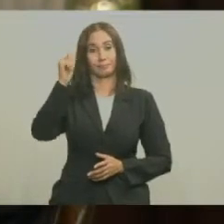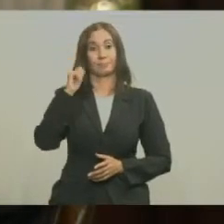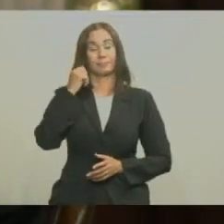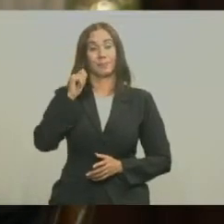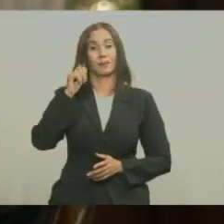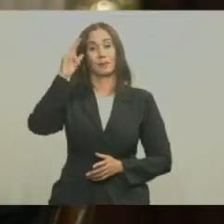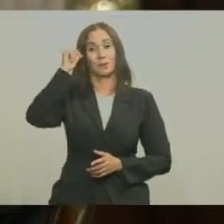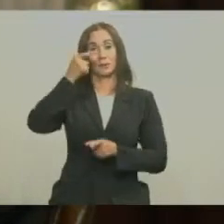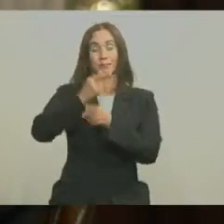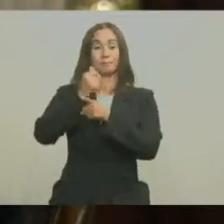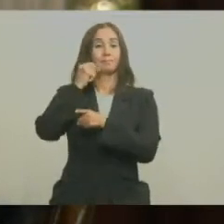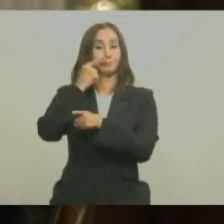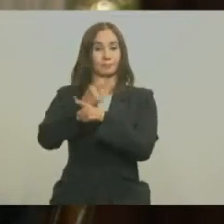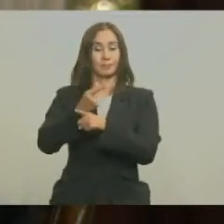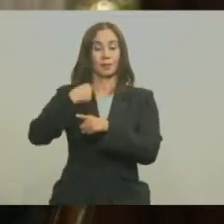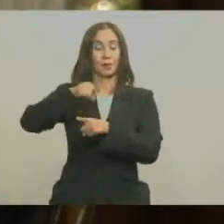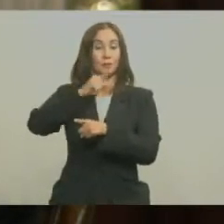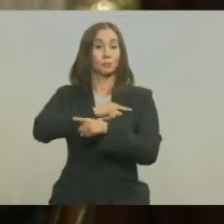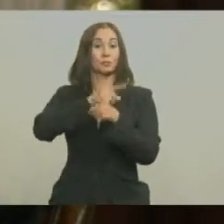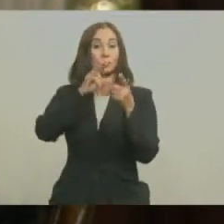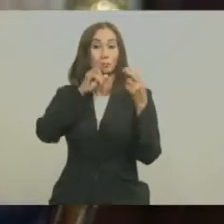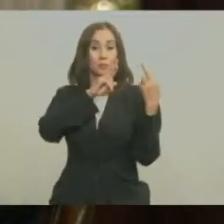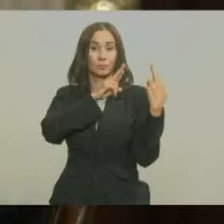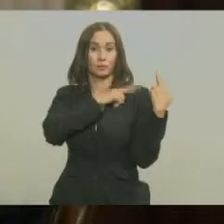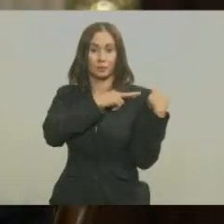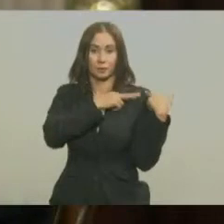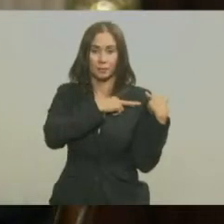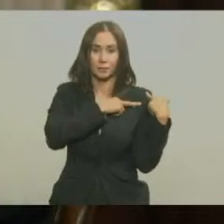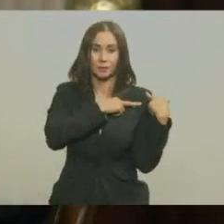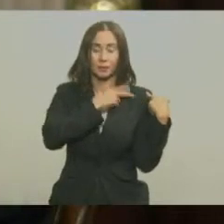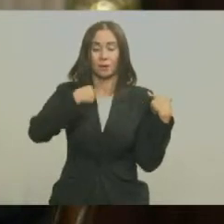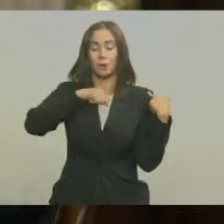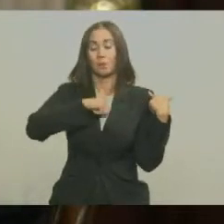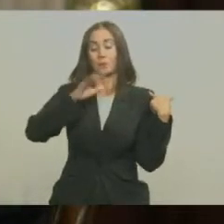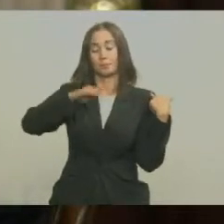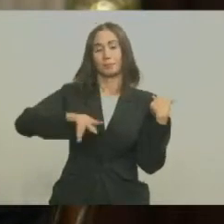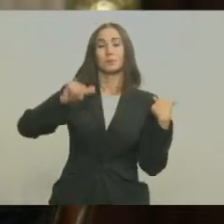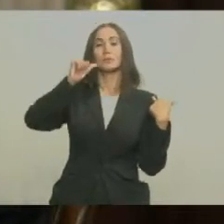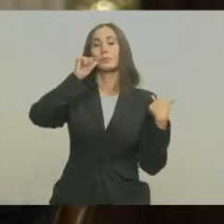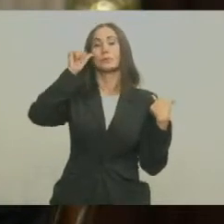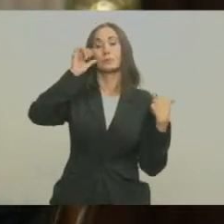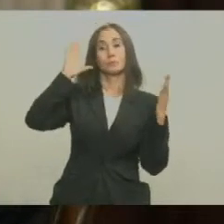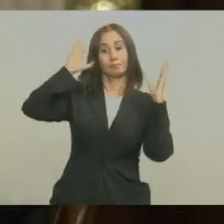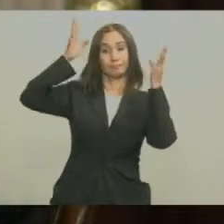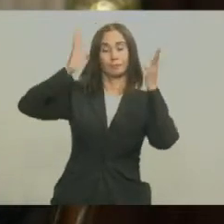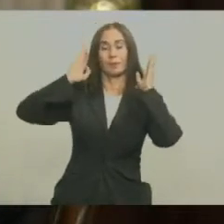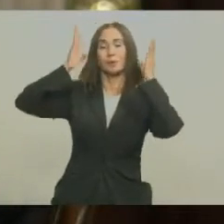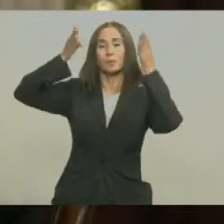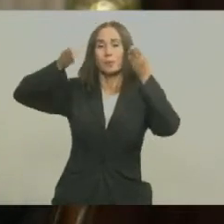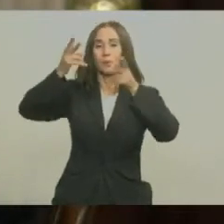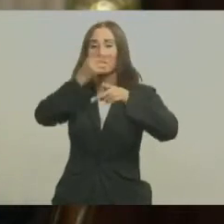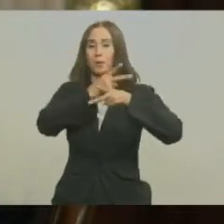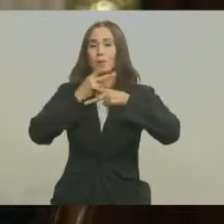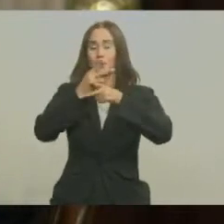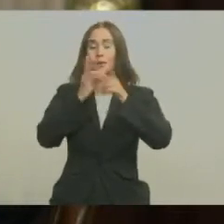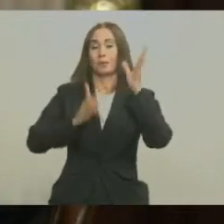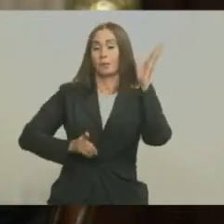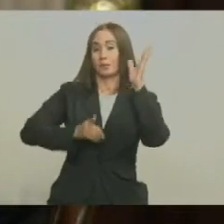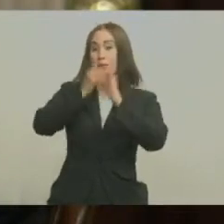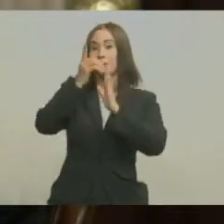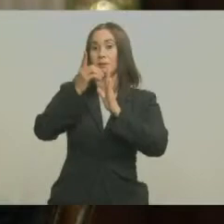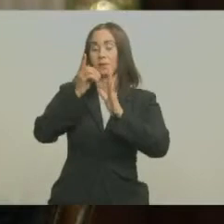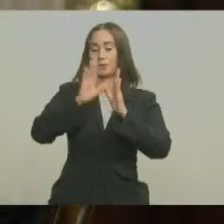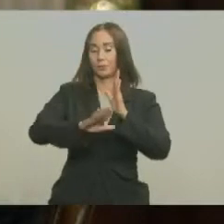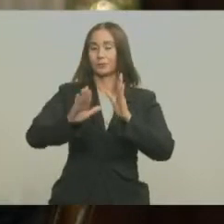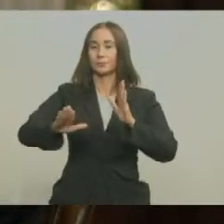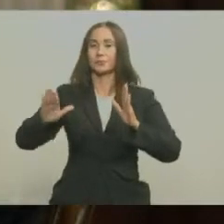hermanos, es nuestro deber y obligación como personas adultas el velar por la protección y el pleno desarrollo de